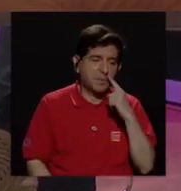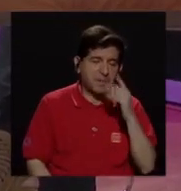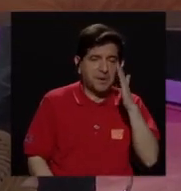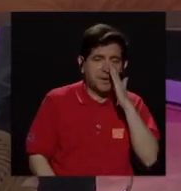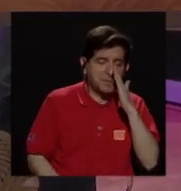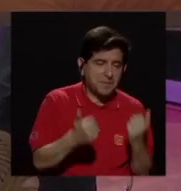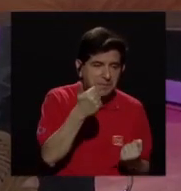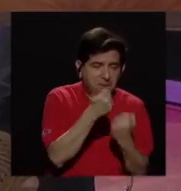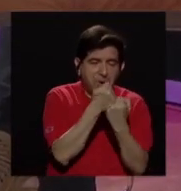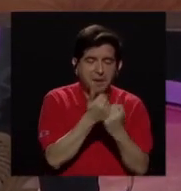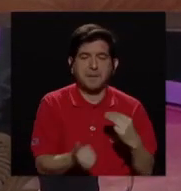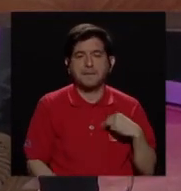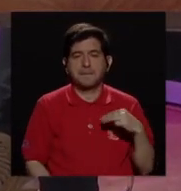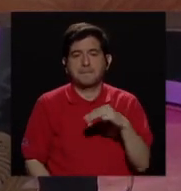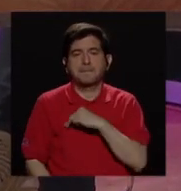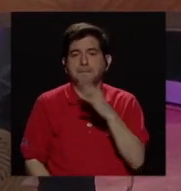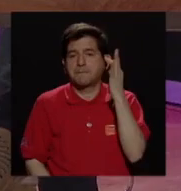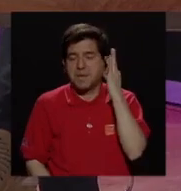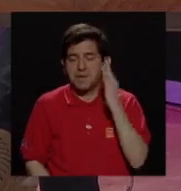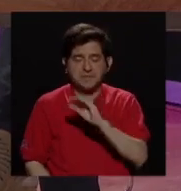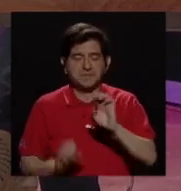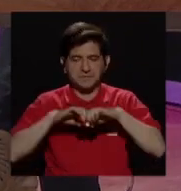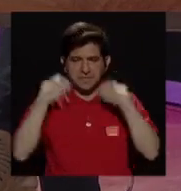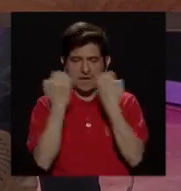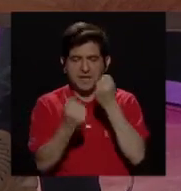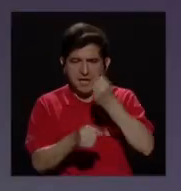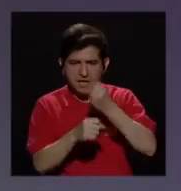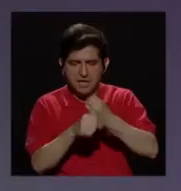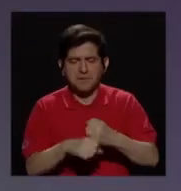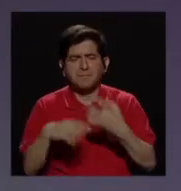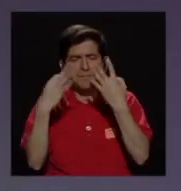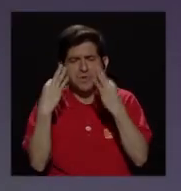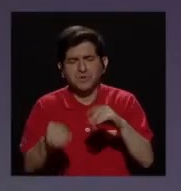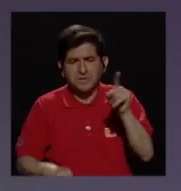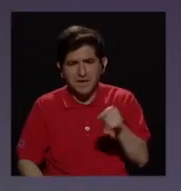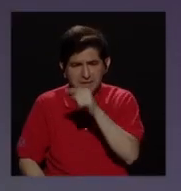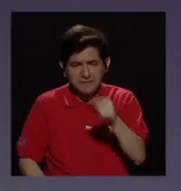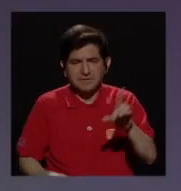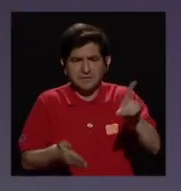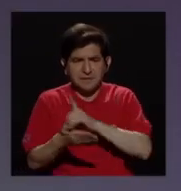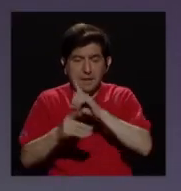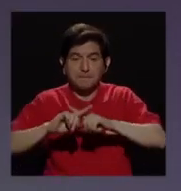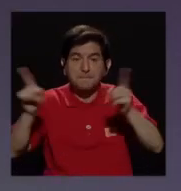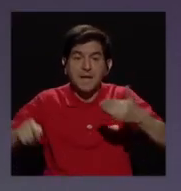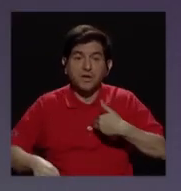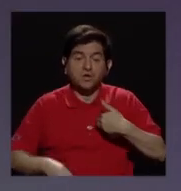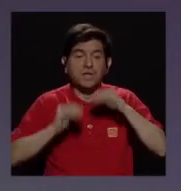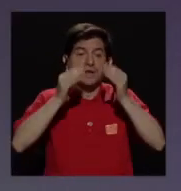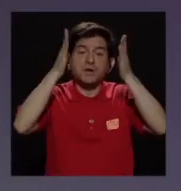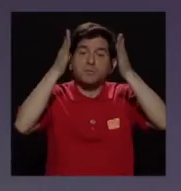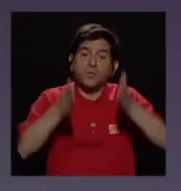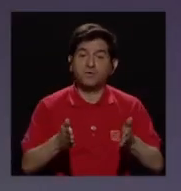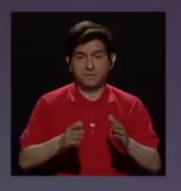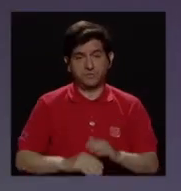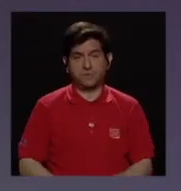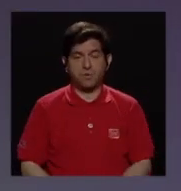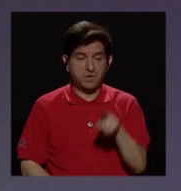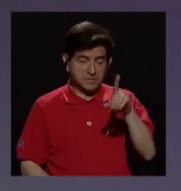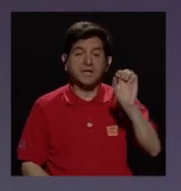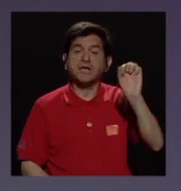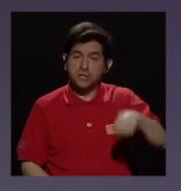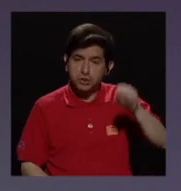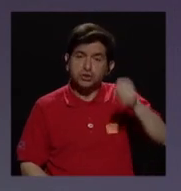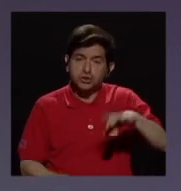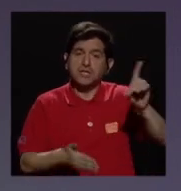apoyan, si la ministra y su equipo de trabajo están luchando para eliminar la discriminación, si tenemos docentes que